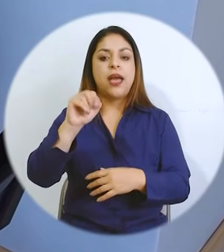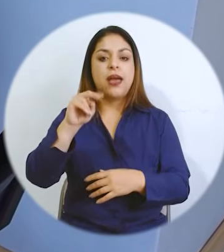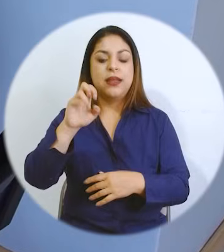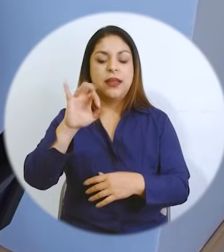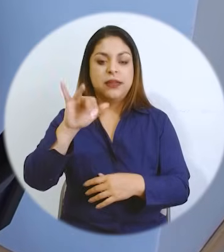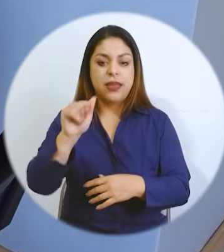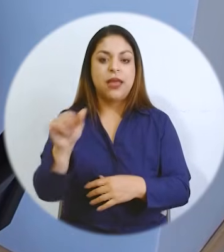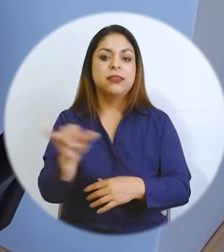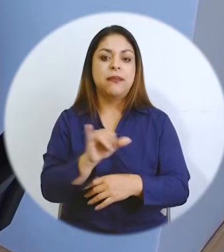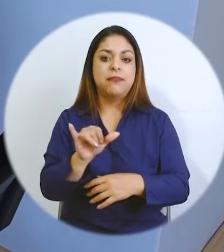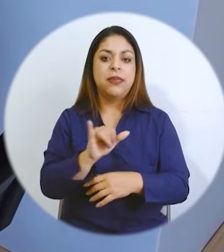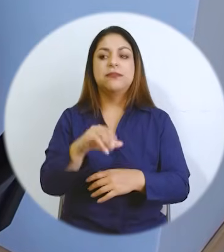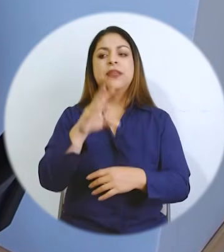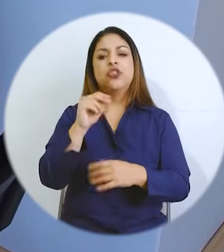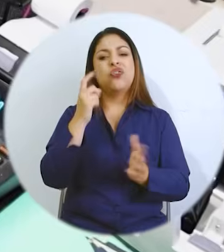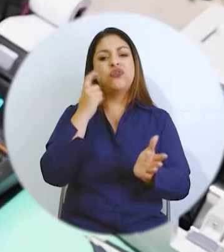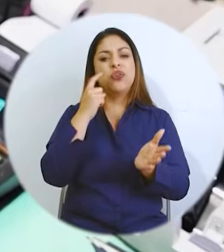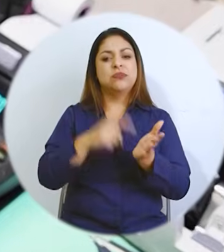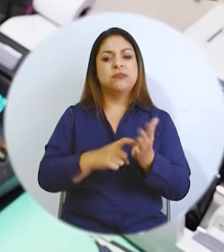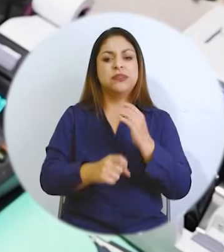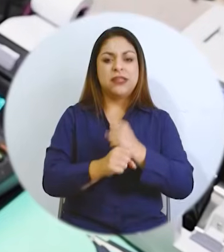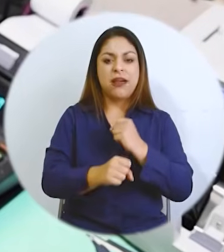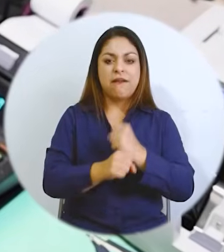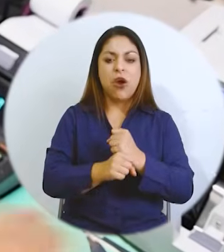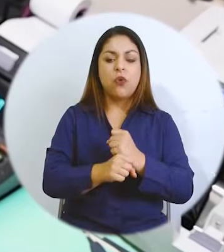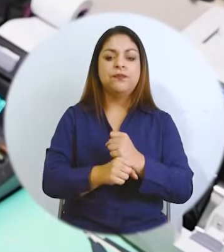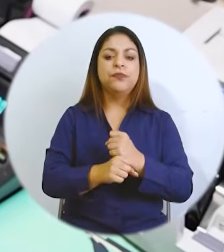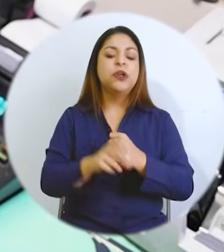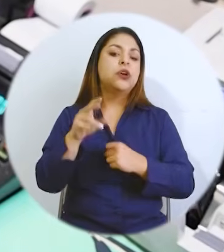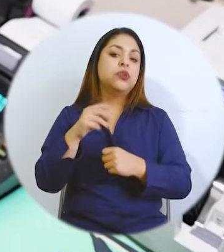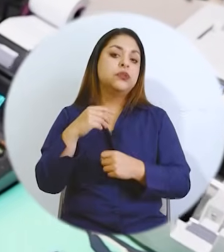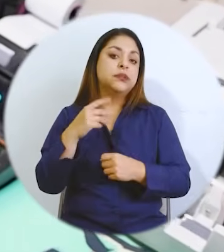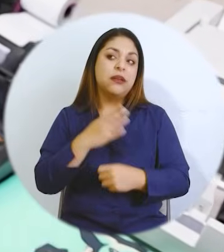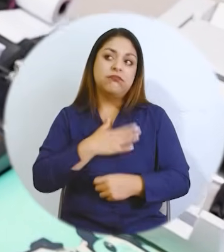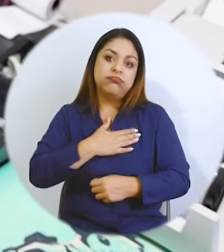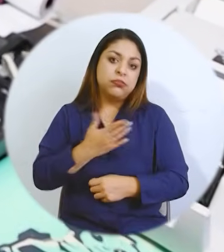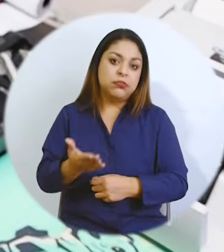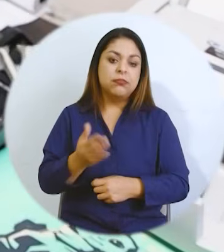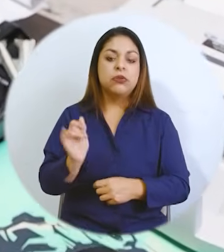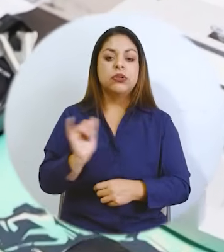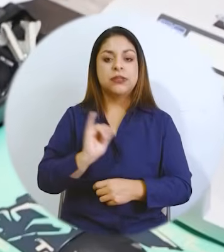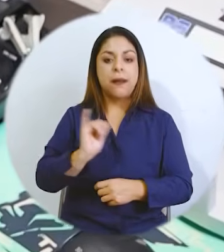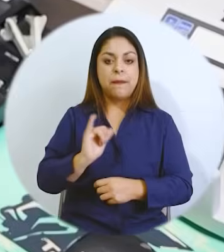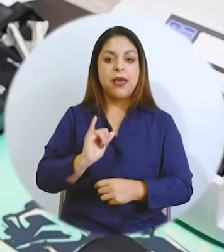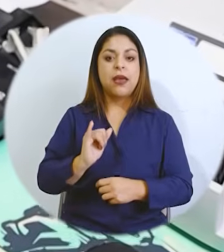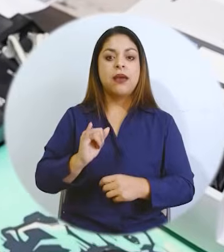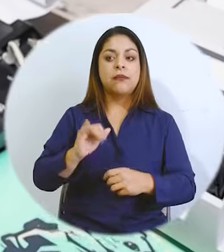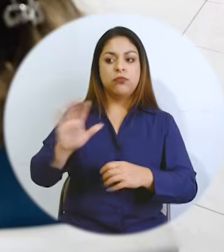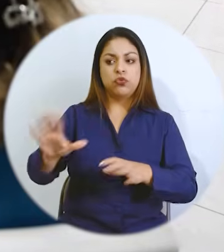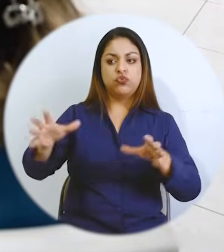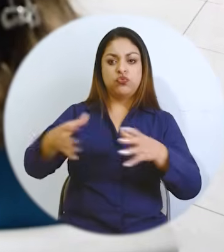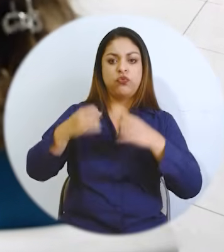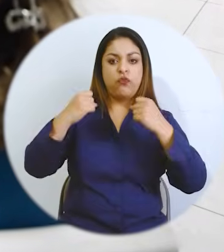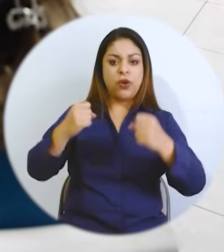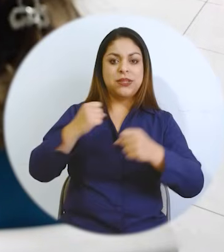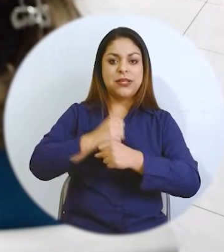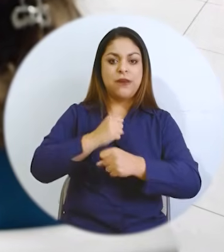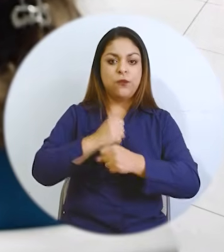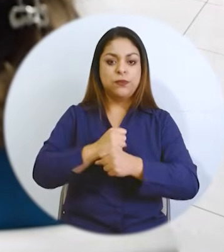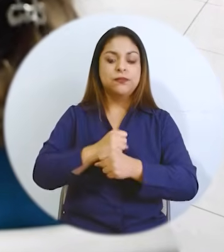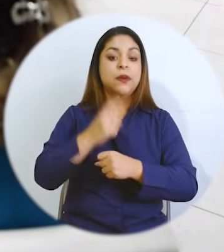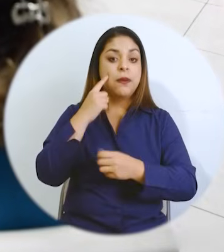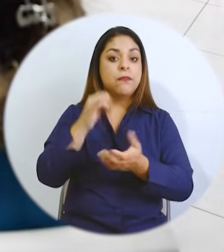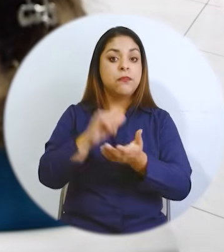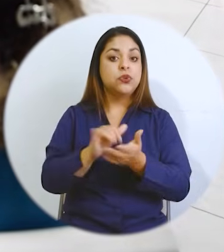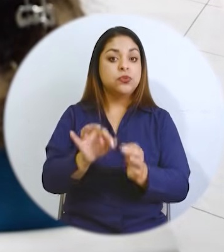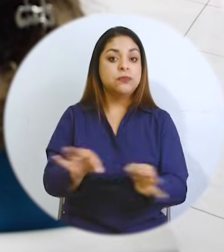un no reconocimiento del trabajo y el labor que muchas hacen, no solo a honoren, sino que incluso también en la fuerza laboral que realizan.